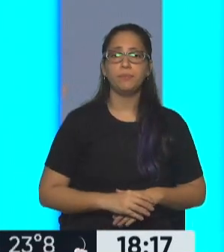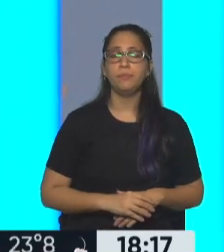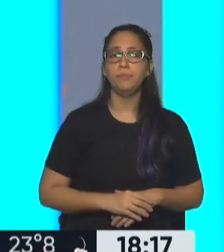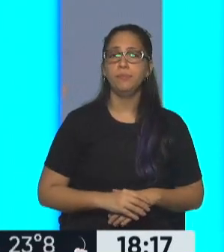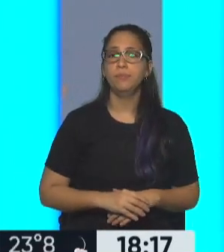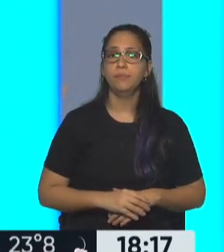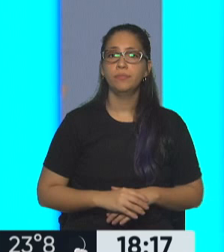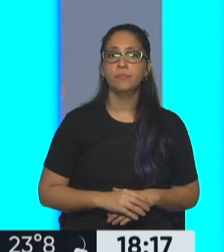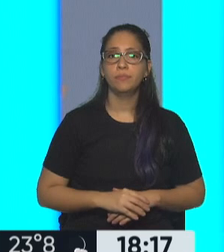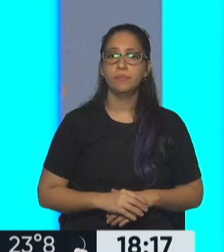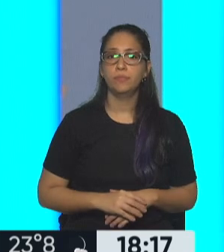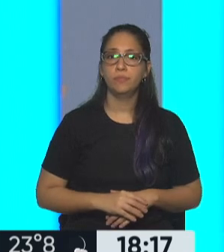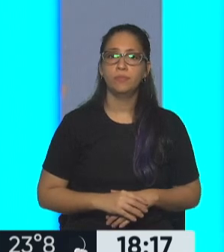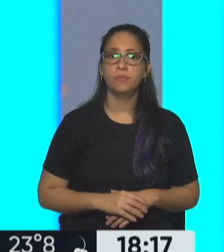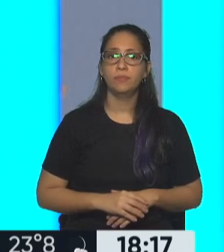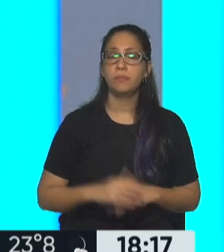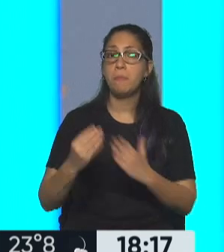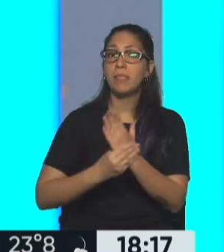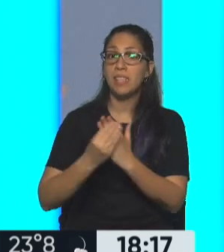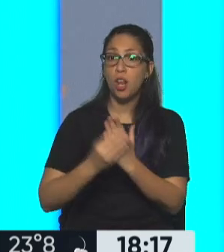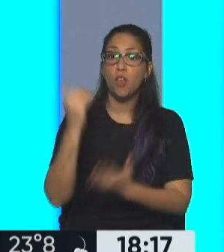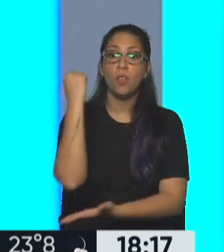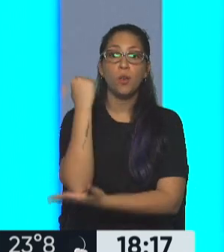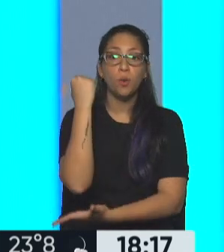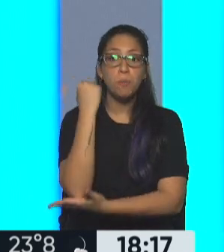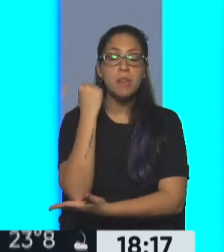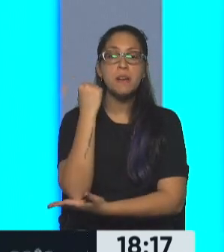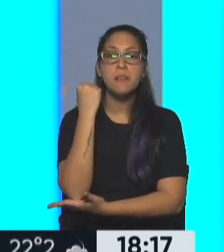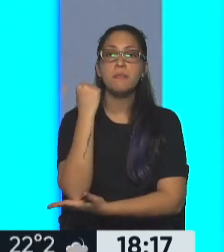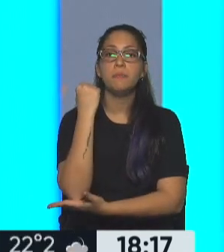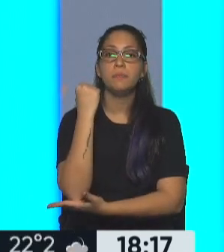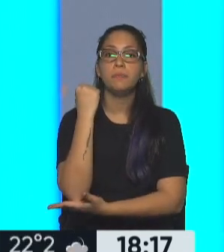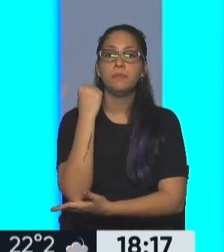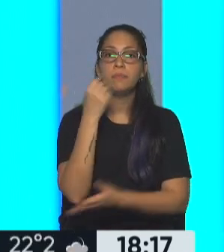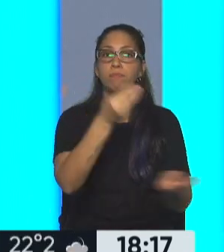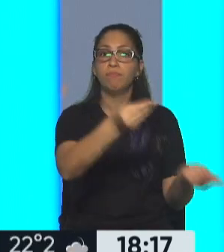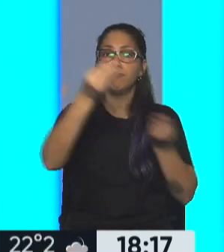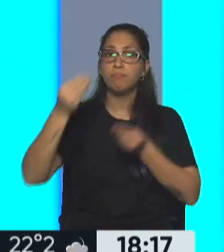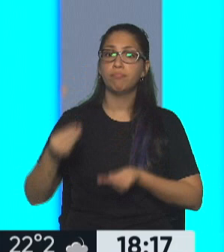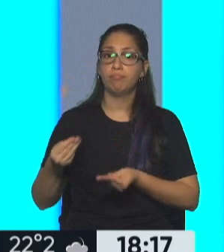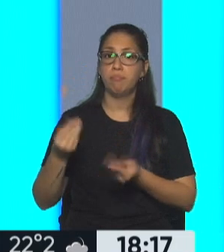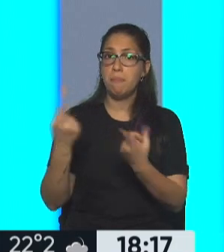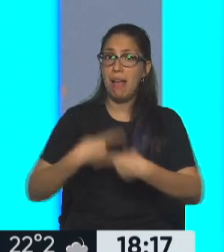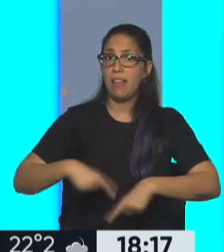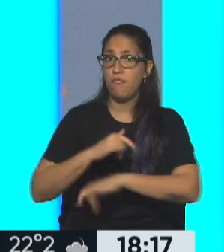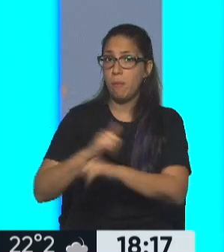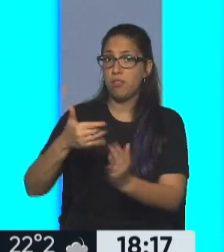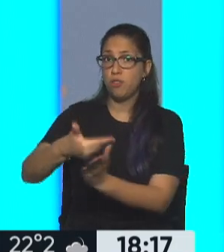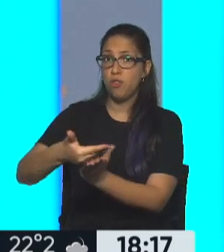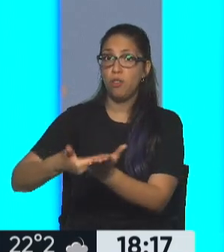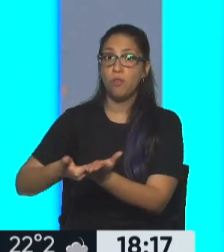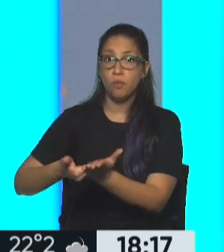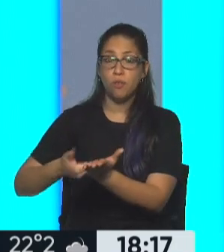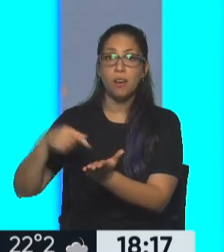antes. El Ministerio de Economía tomó este material,